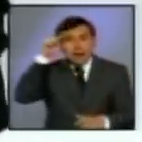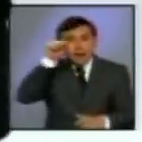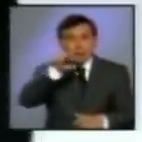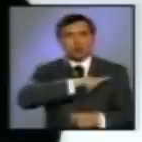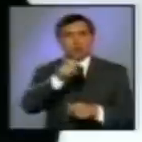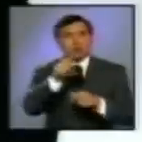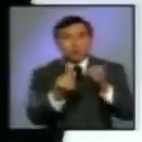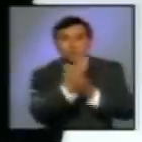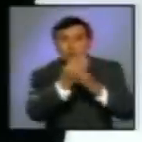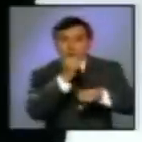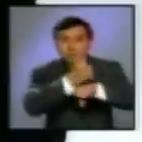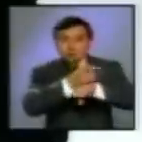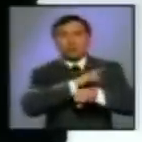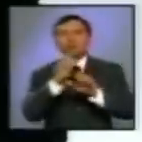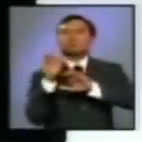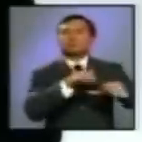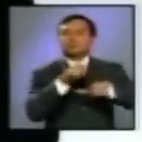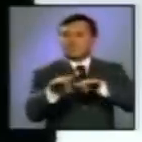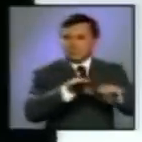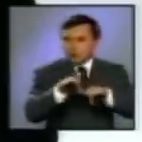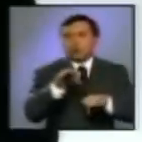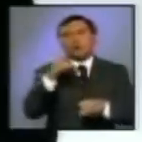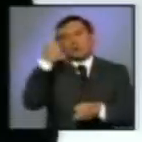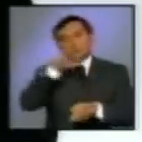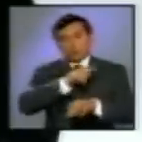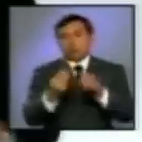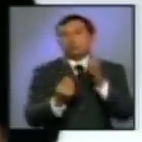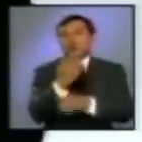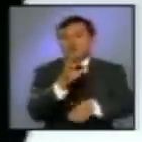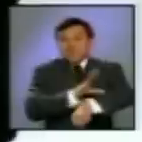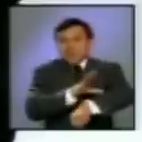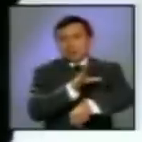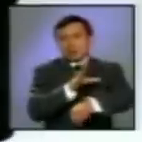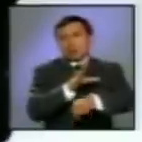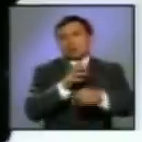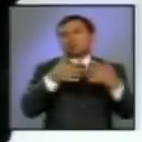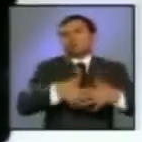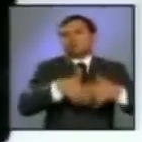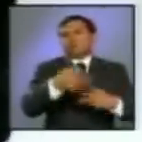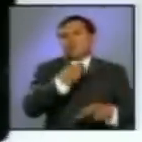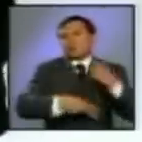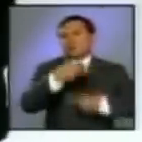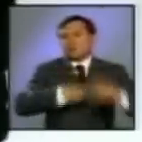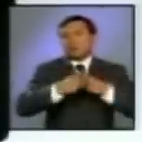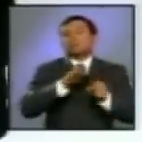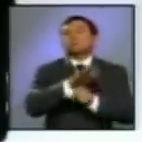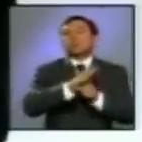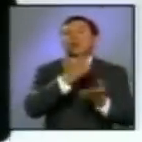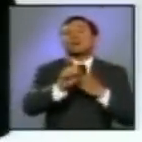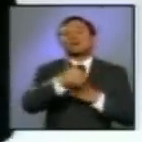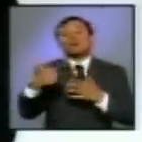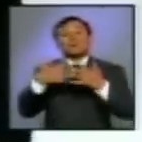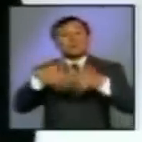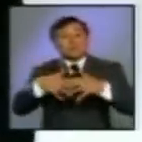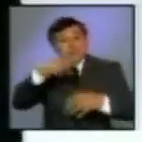través de la generación de electricidad con fuentes renovables. Y también es fundamental dar apoyo a las empresas mexicanas que producen